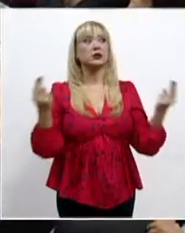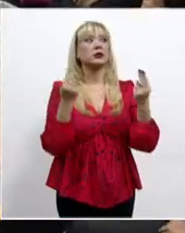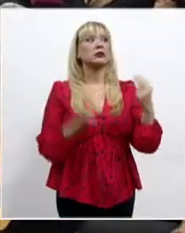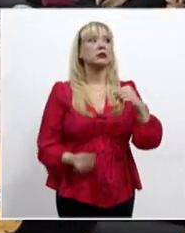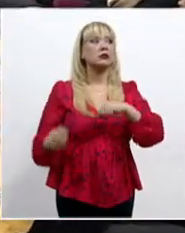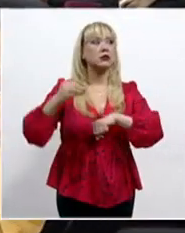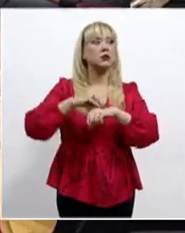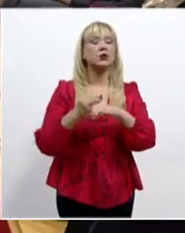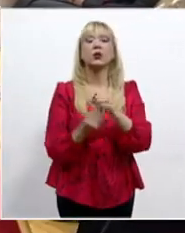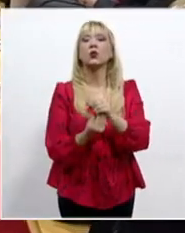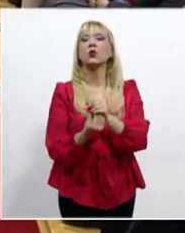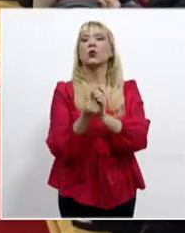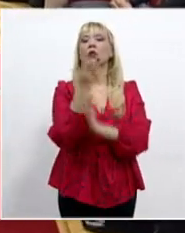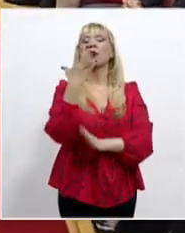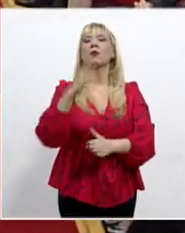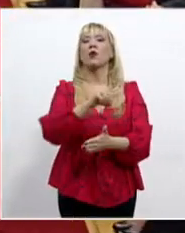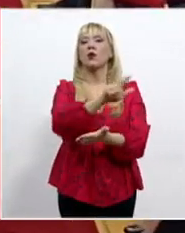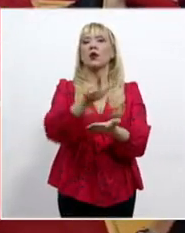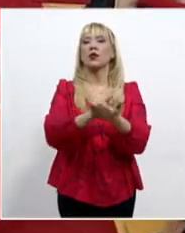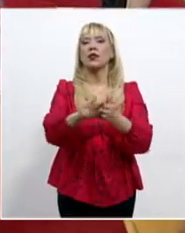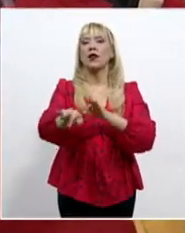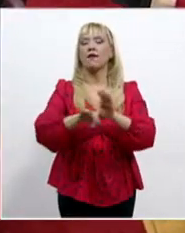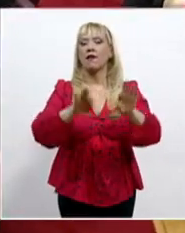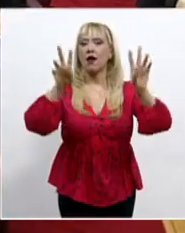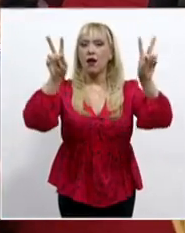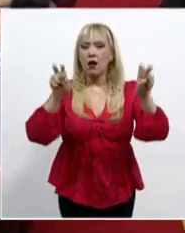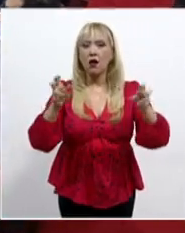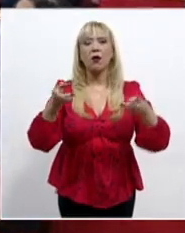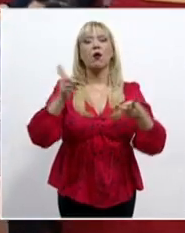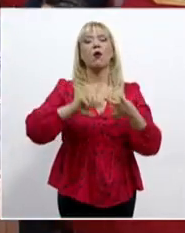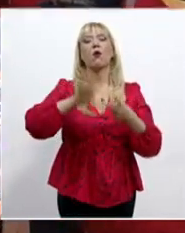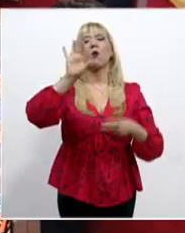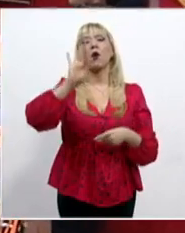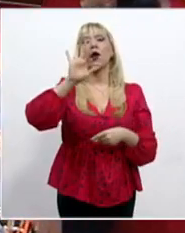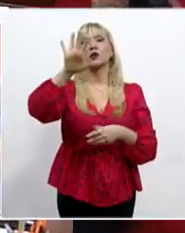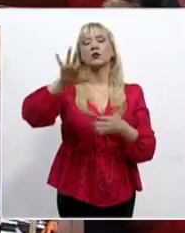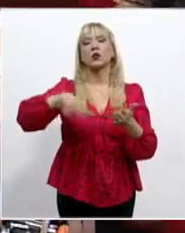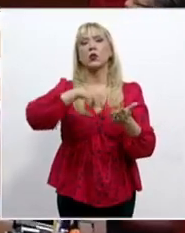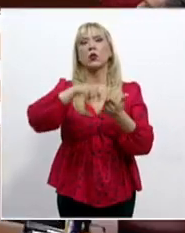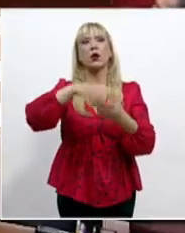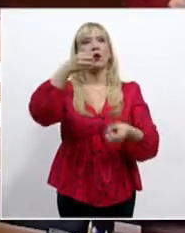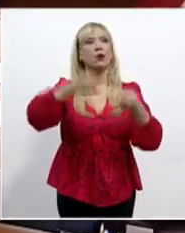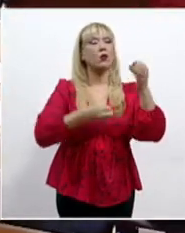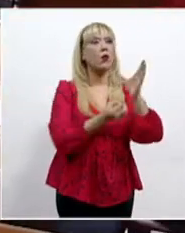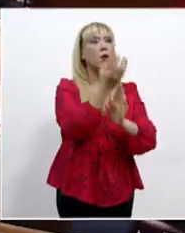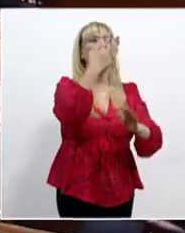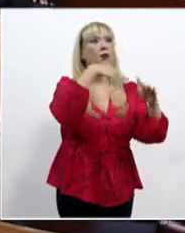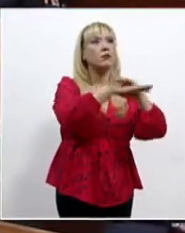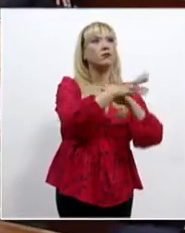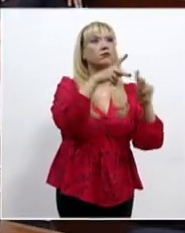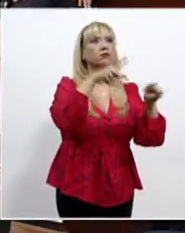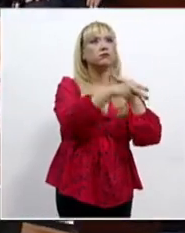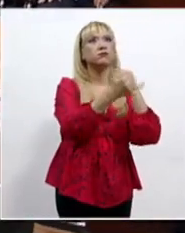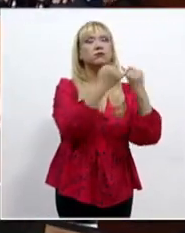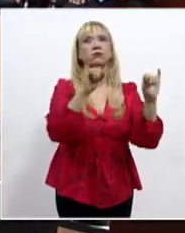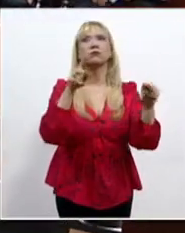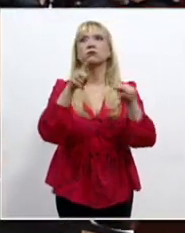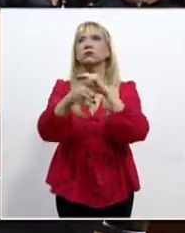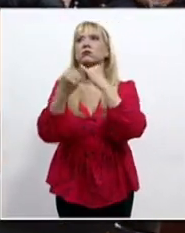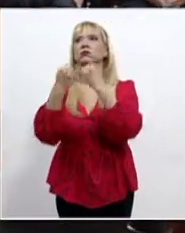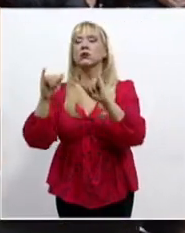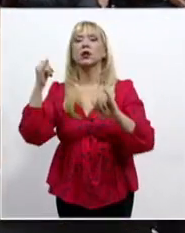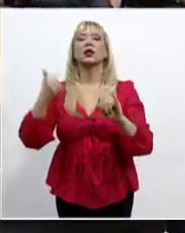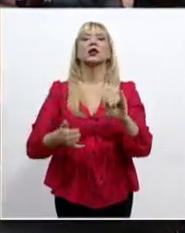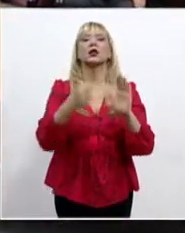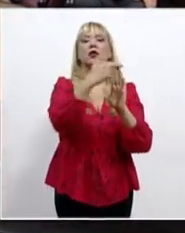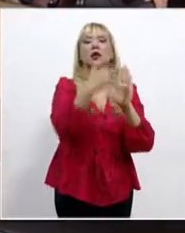implementar el nuevo modelo de justicia laboral, la creación de 45 órganos jurisdiccionales, así como el reto de implementar gradualmente el Código Nacional